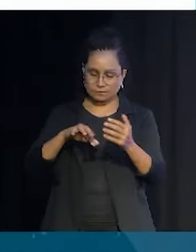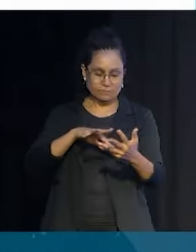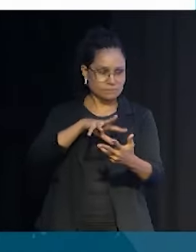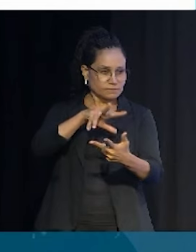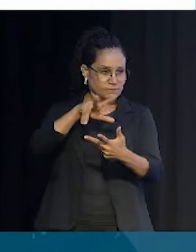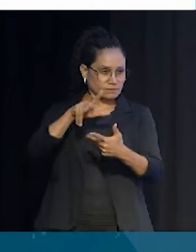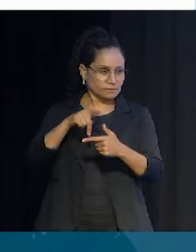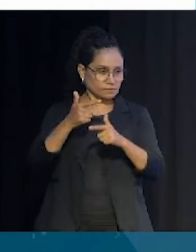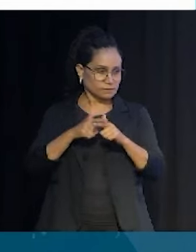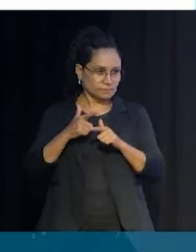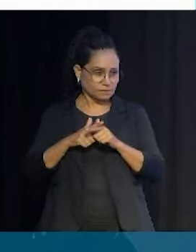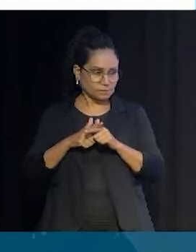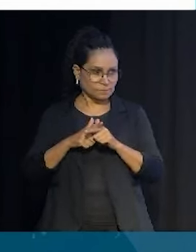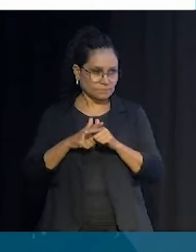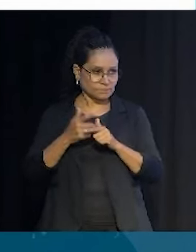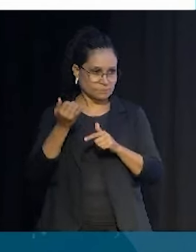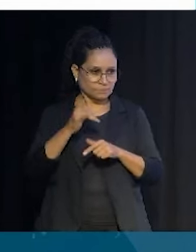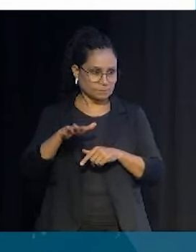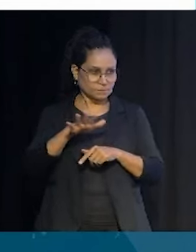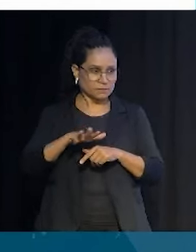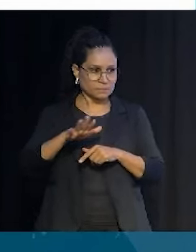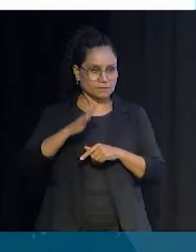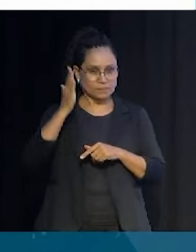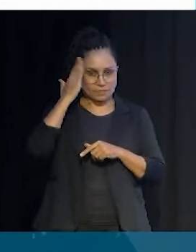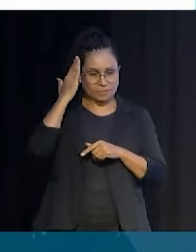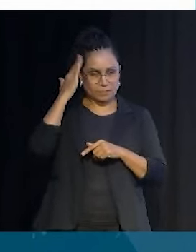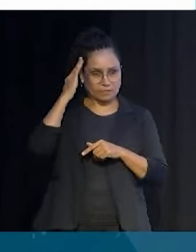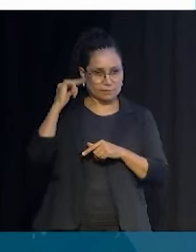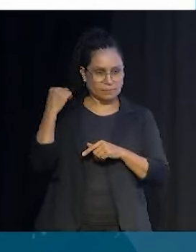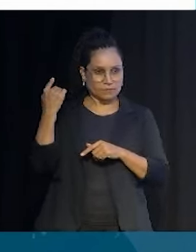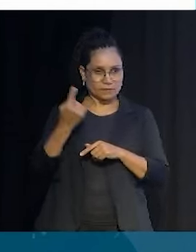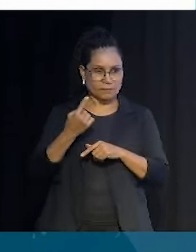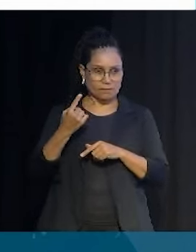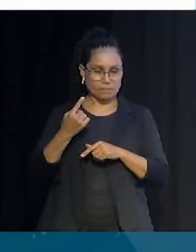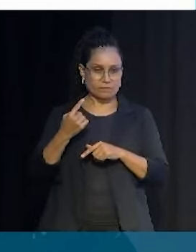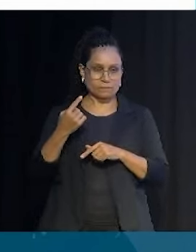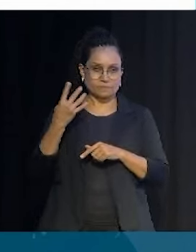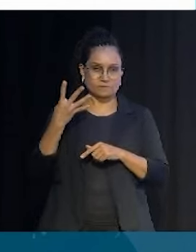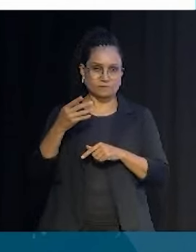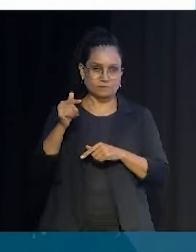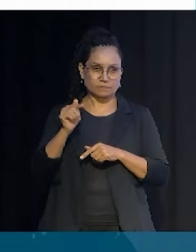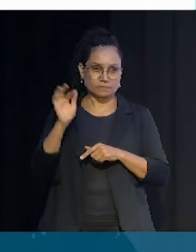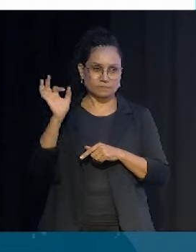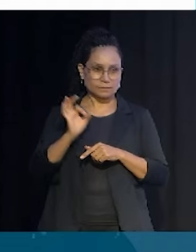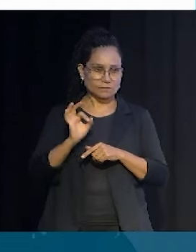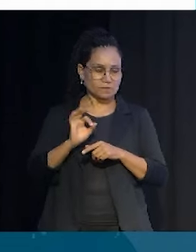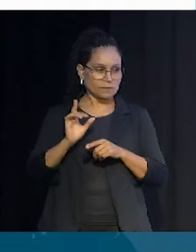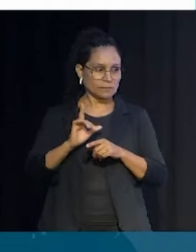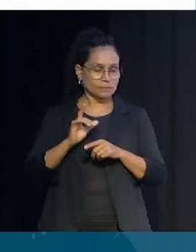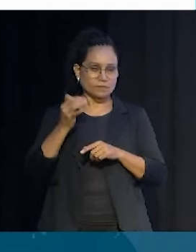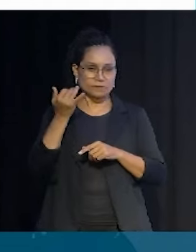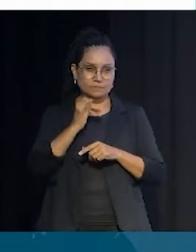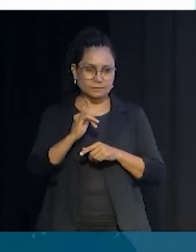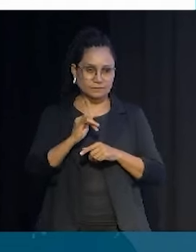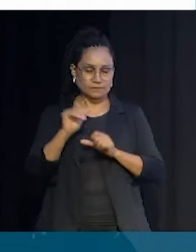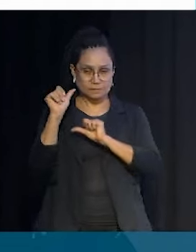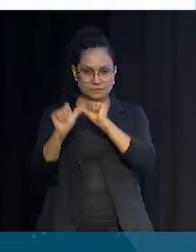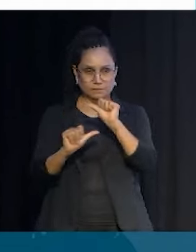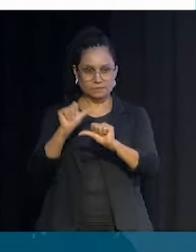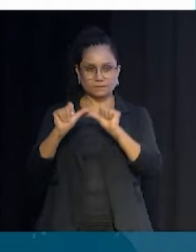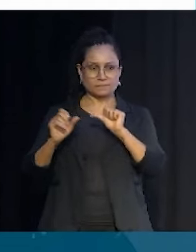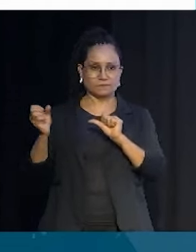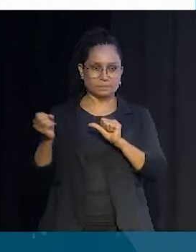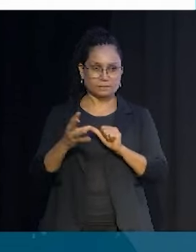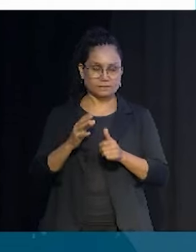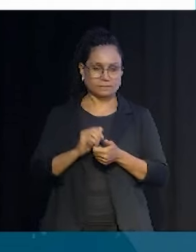mayor problema del mundo. Todo el mundo sabe que 40 5% de la materia energética del